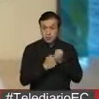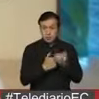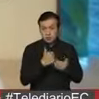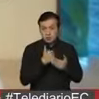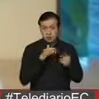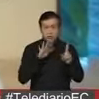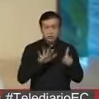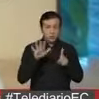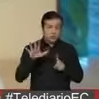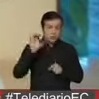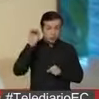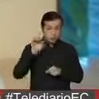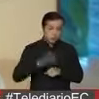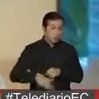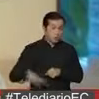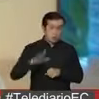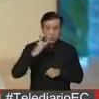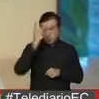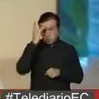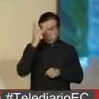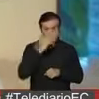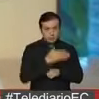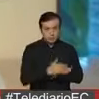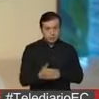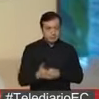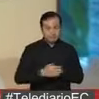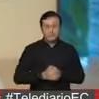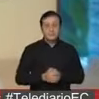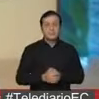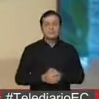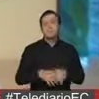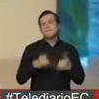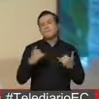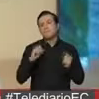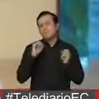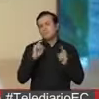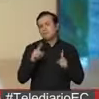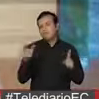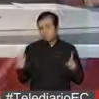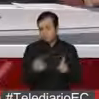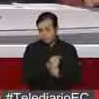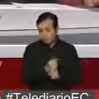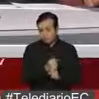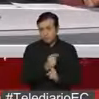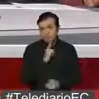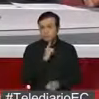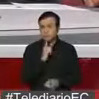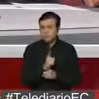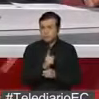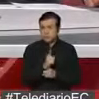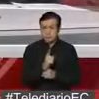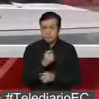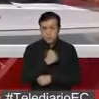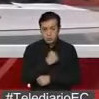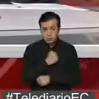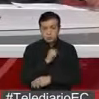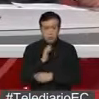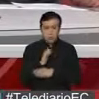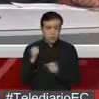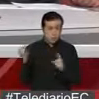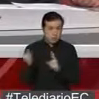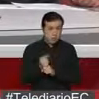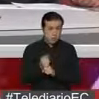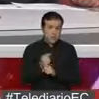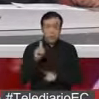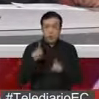por el 66% del total de tenedores que existe. Ahora, este es un logro realmente para nuestro país, porque entendemos que